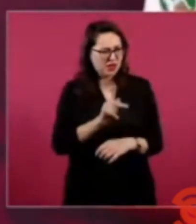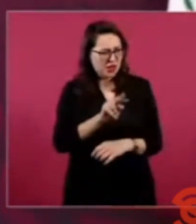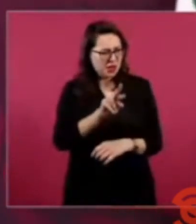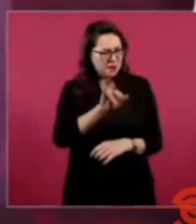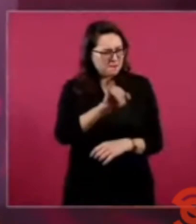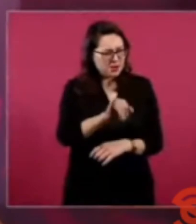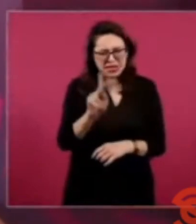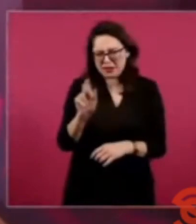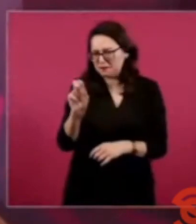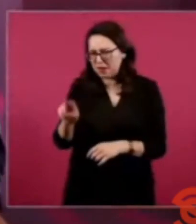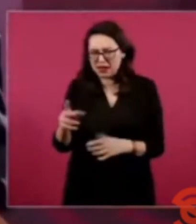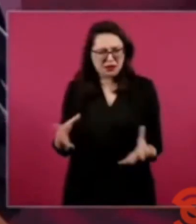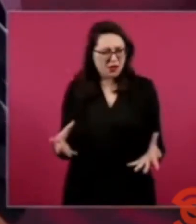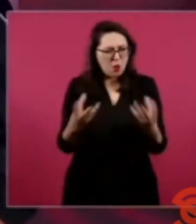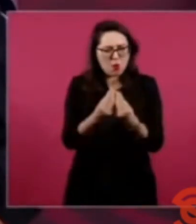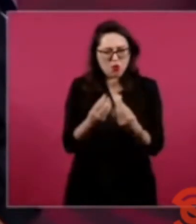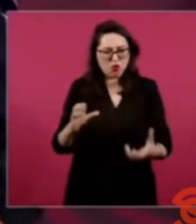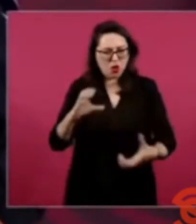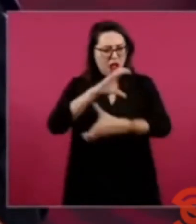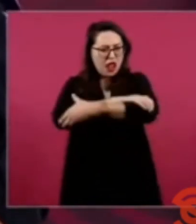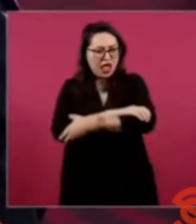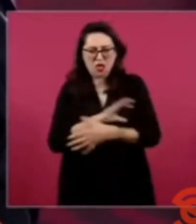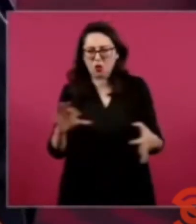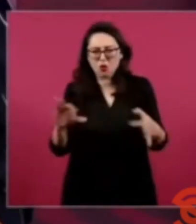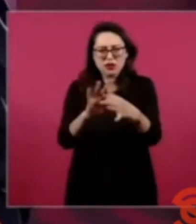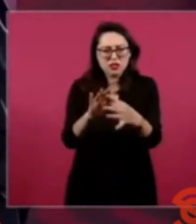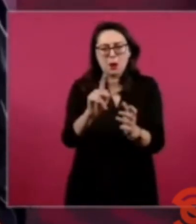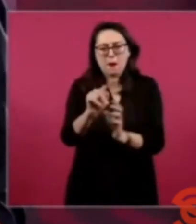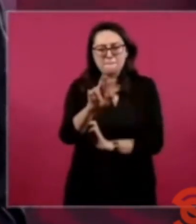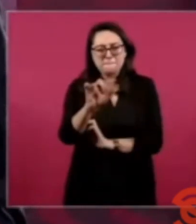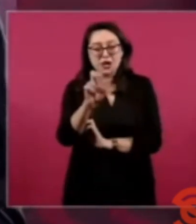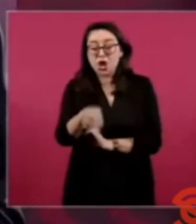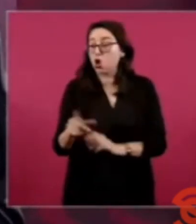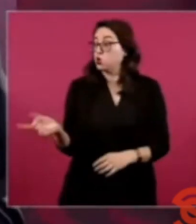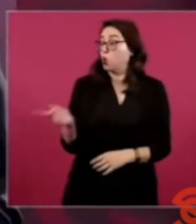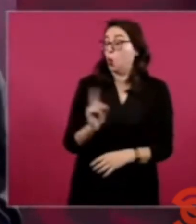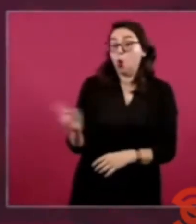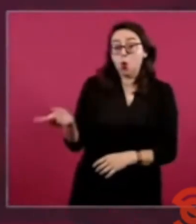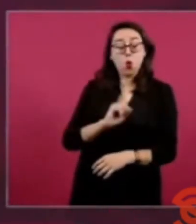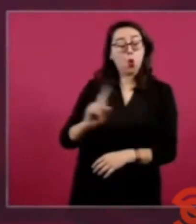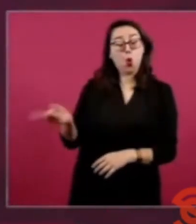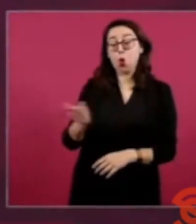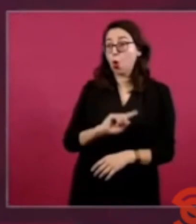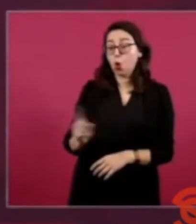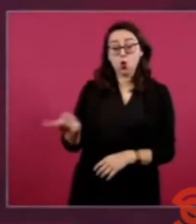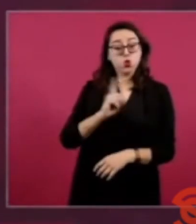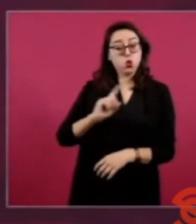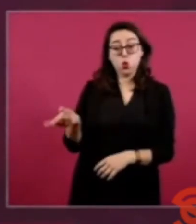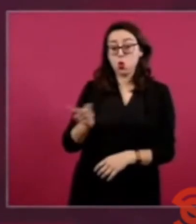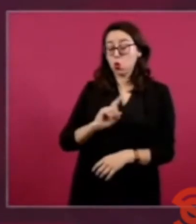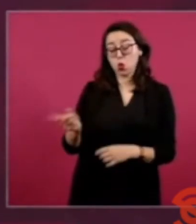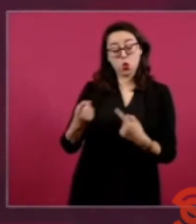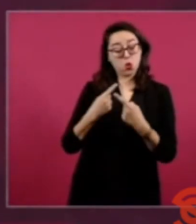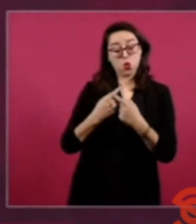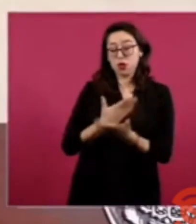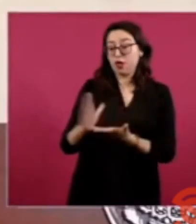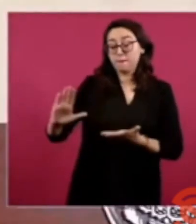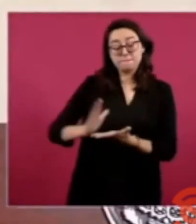son lo mismo. Y decían que no, y engañaron mucho a la gente.